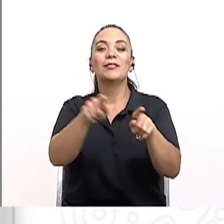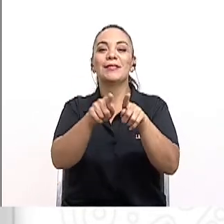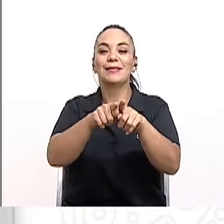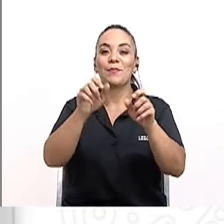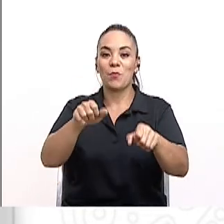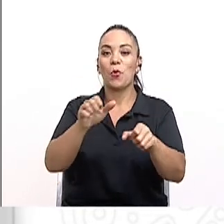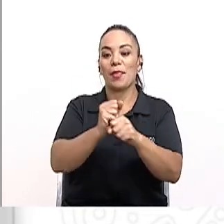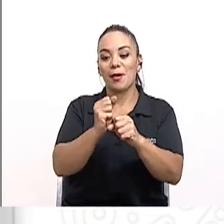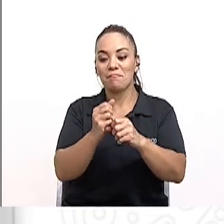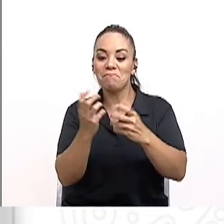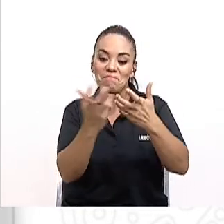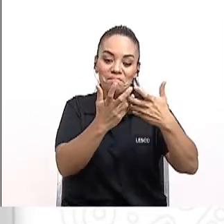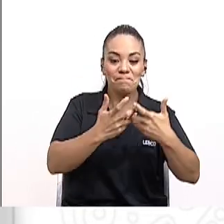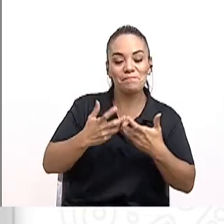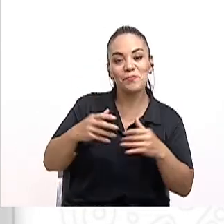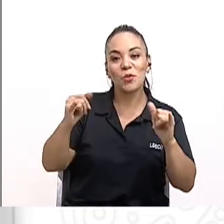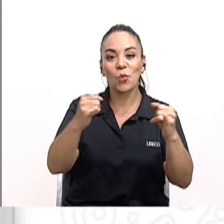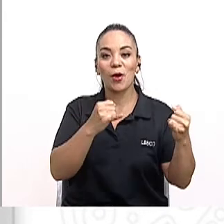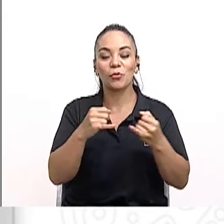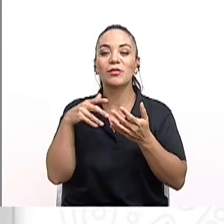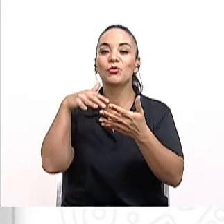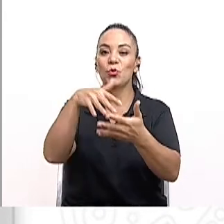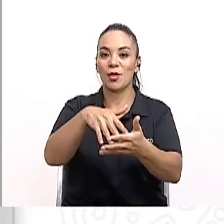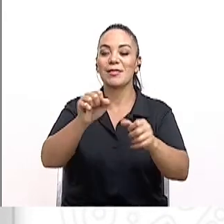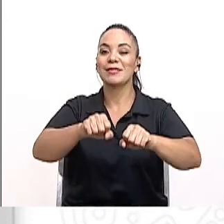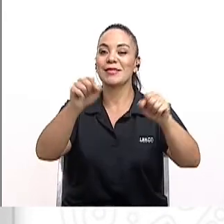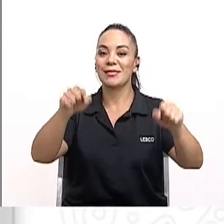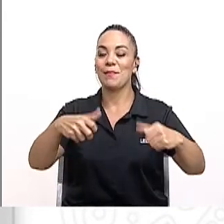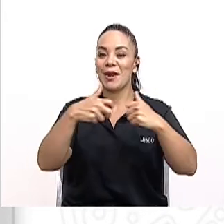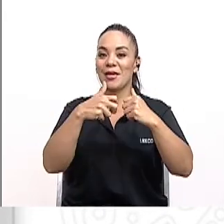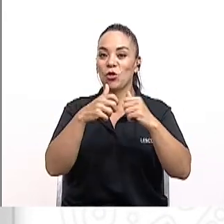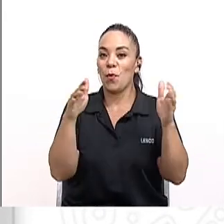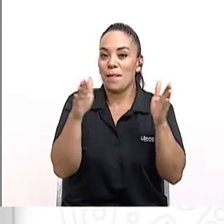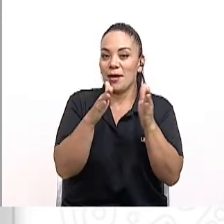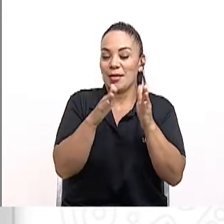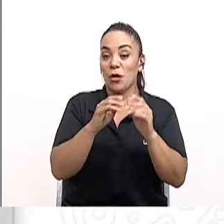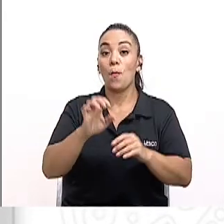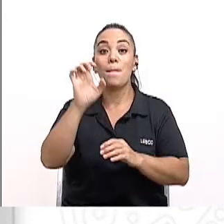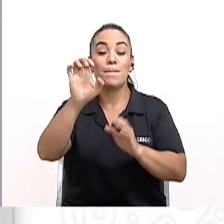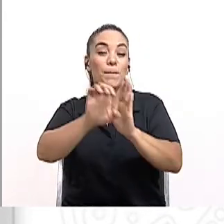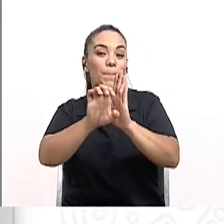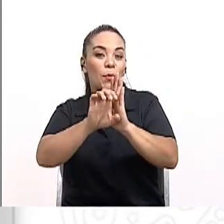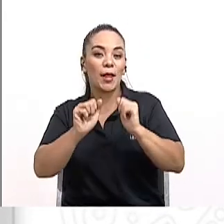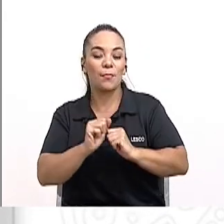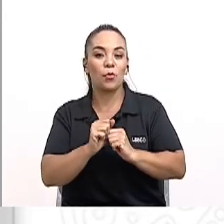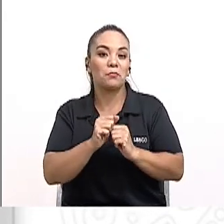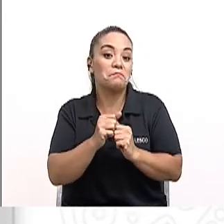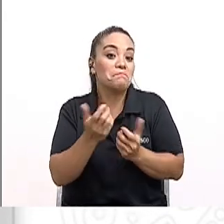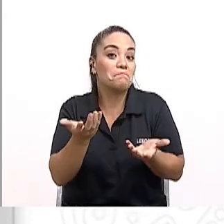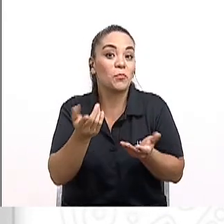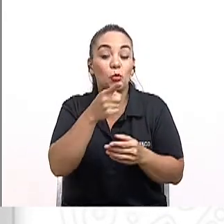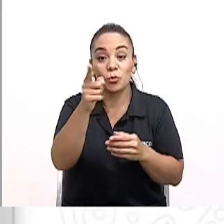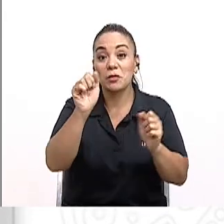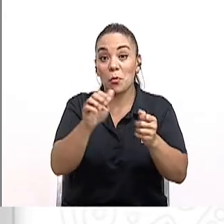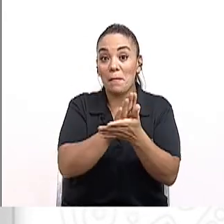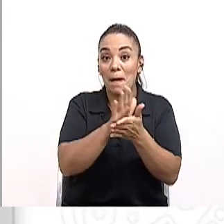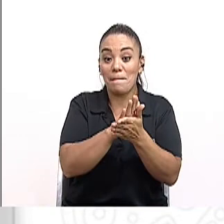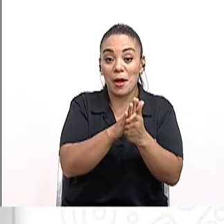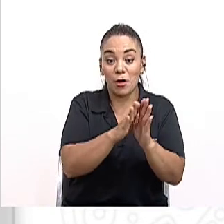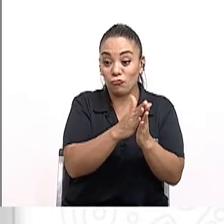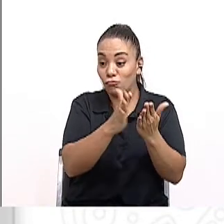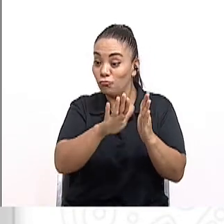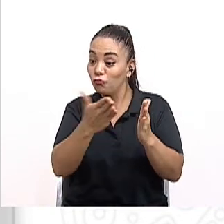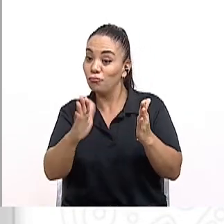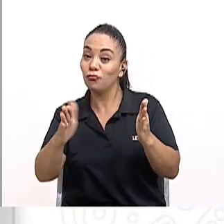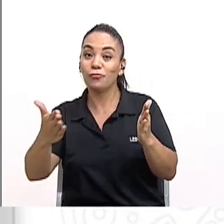armar juegos y estudiar el espectro electromagnético. Por ejemplo, ¿qué tal si elaboran un abanico de papel y